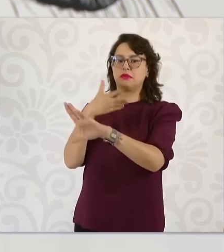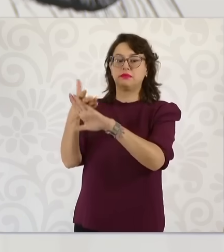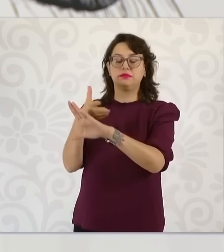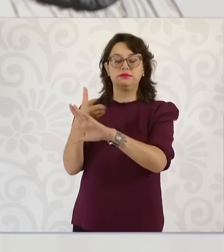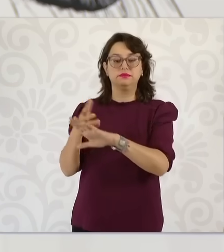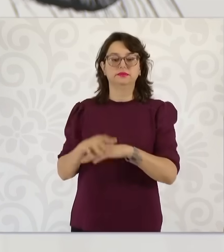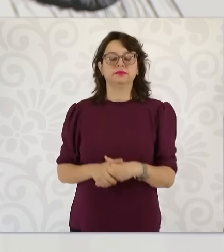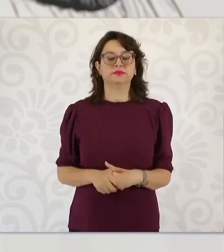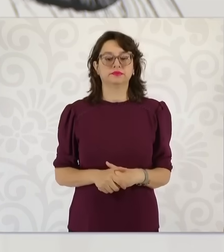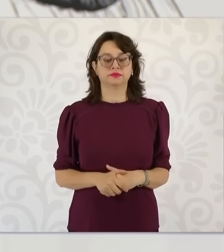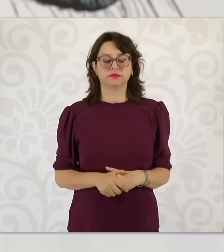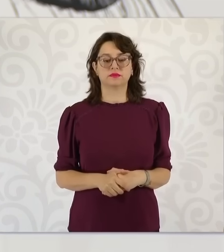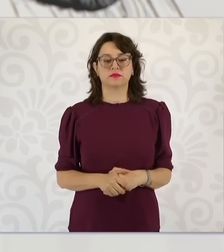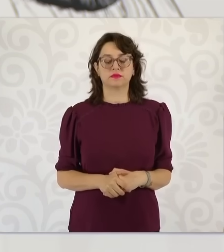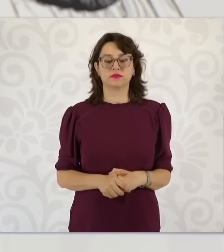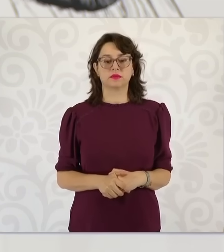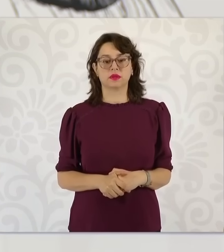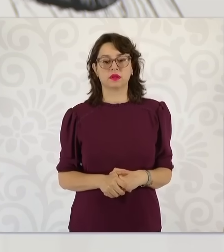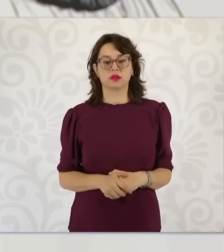un llamado al diálogo,